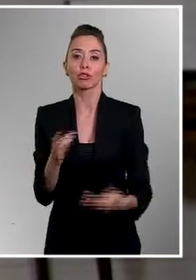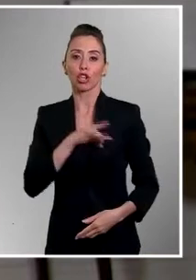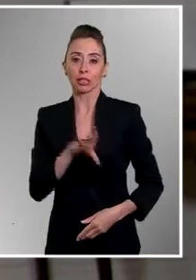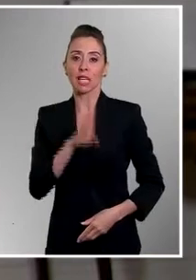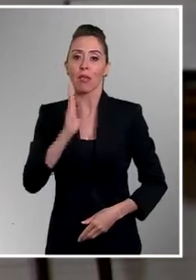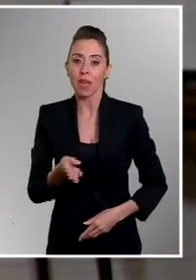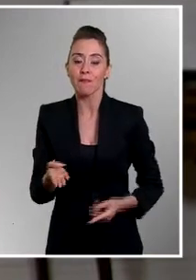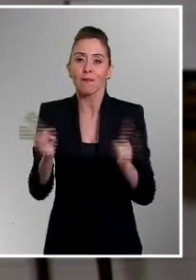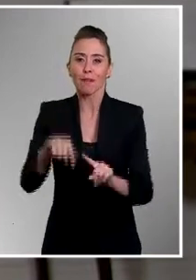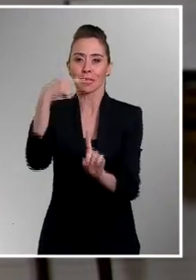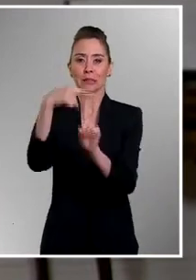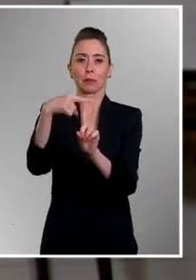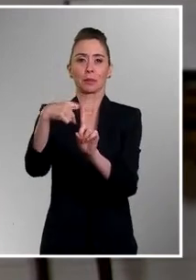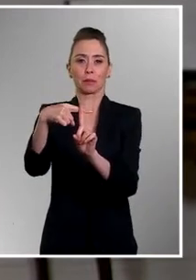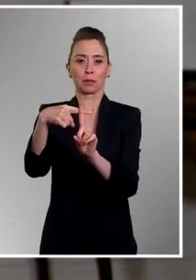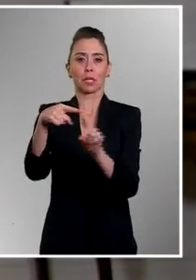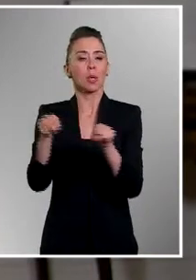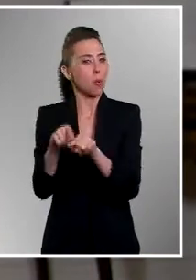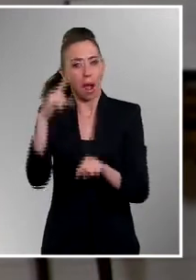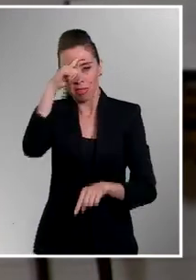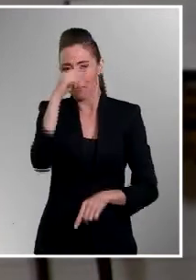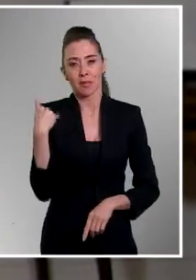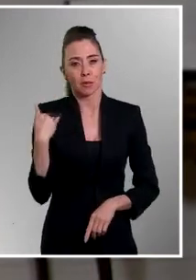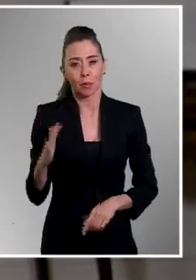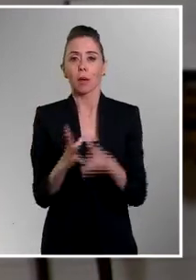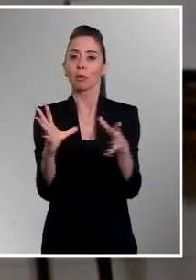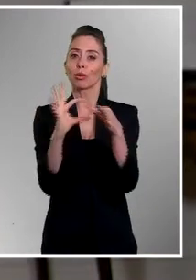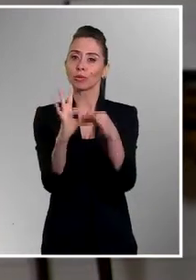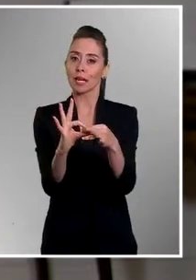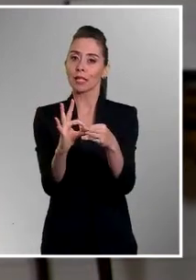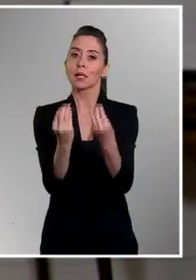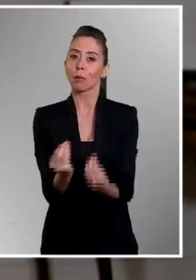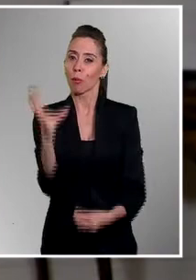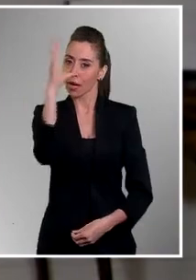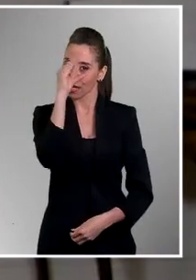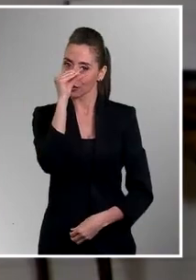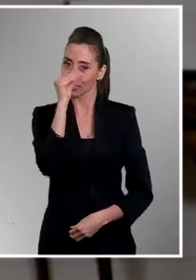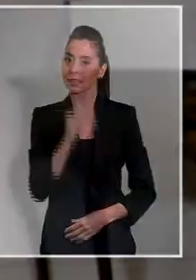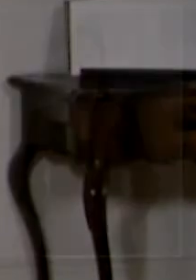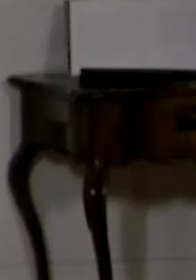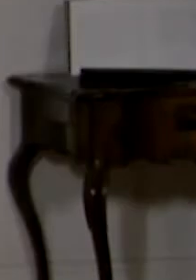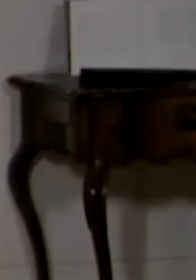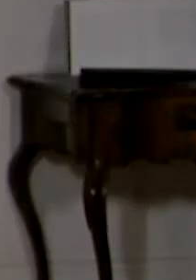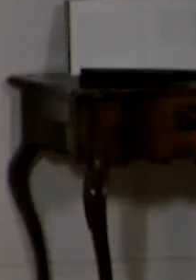debe recuperar el optimismo a pesar de las dificultades muchas gracias muy buenas noches